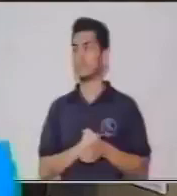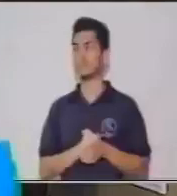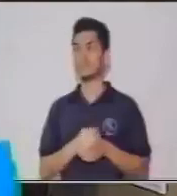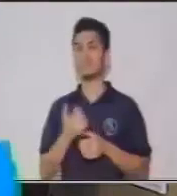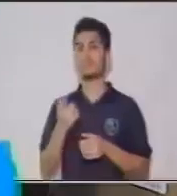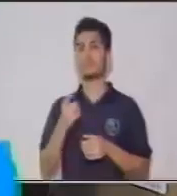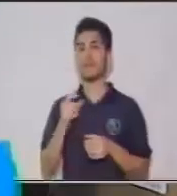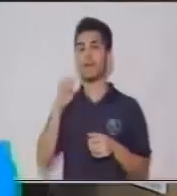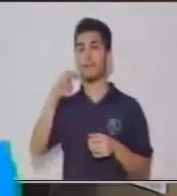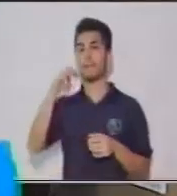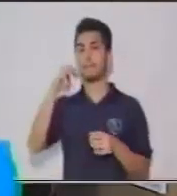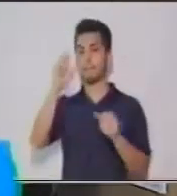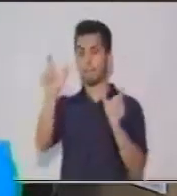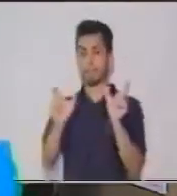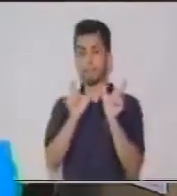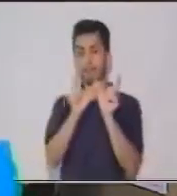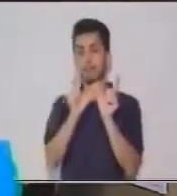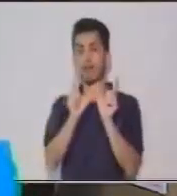hería,